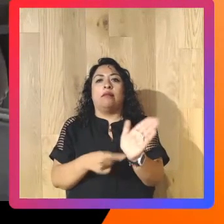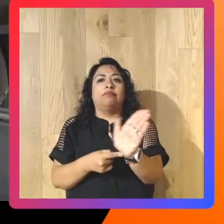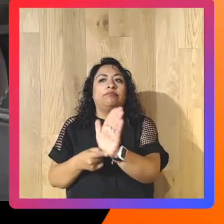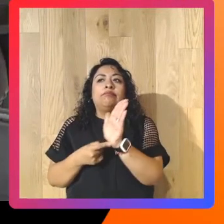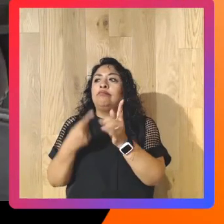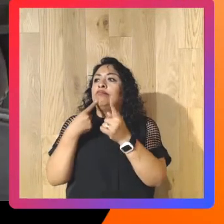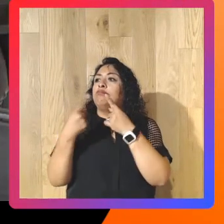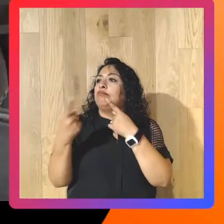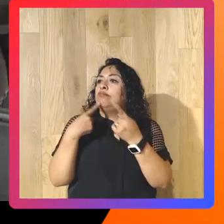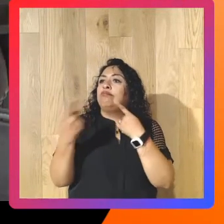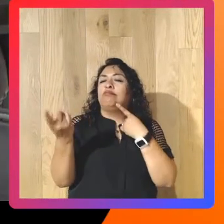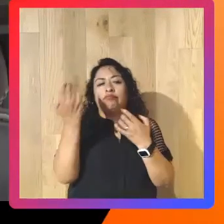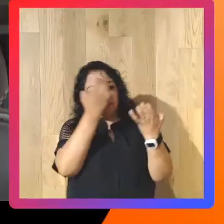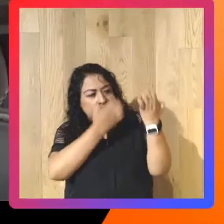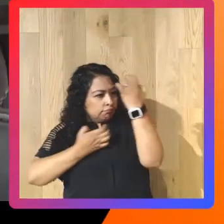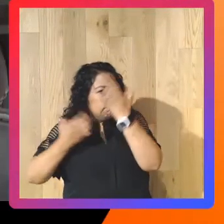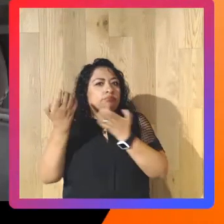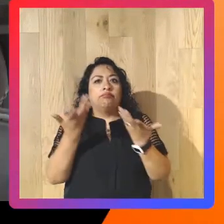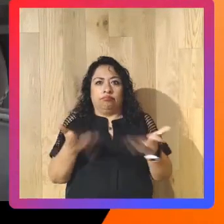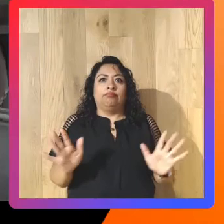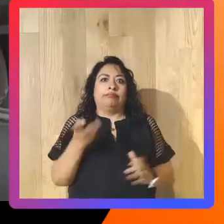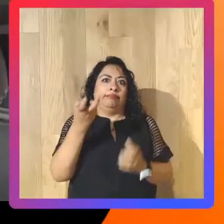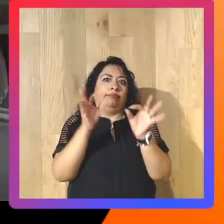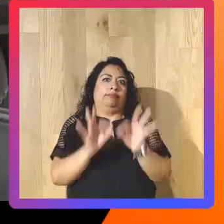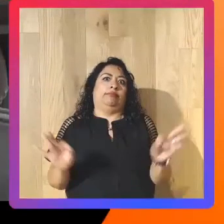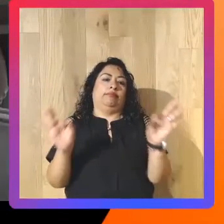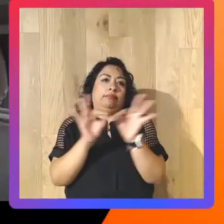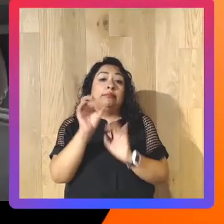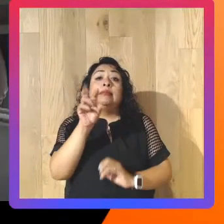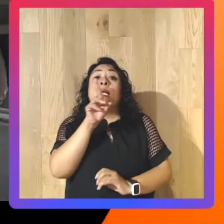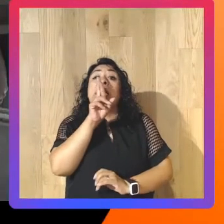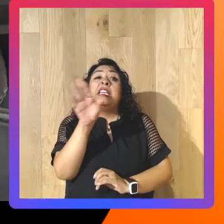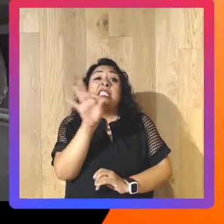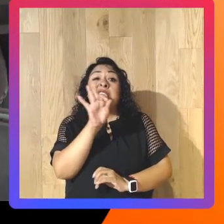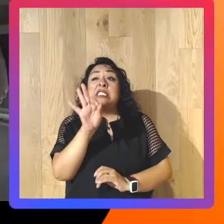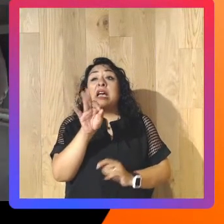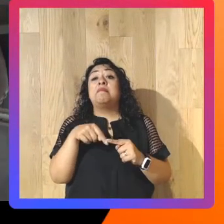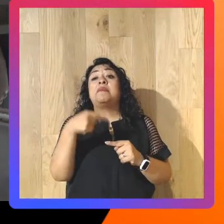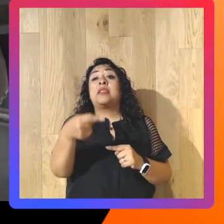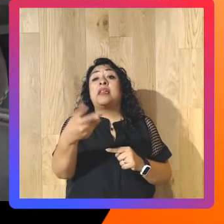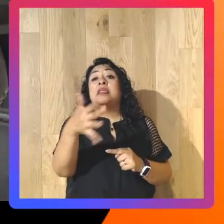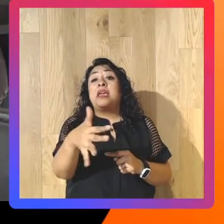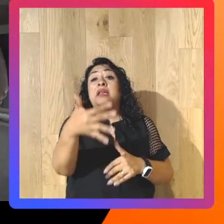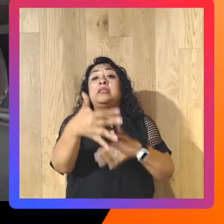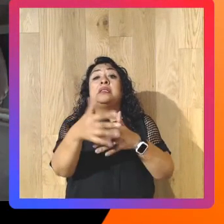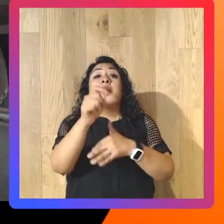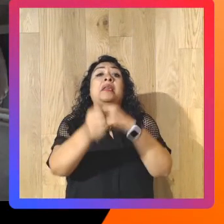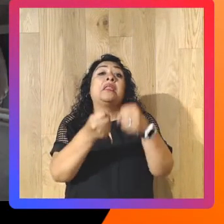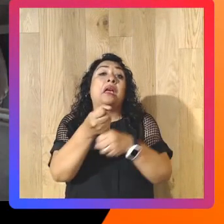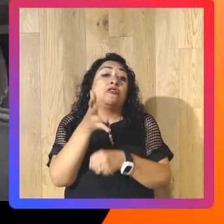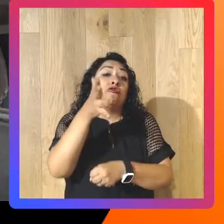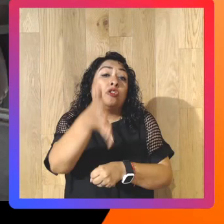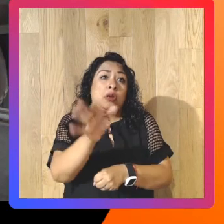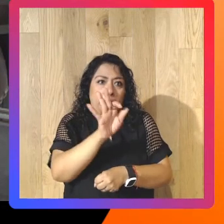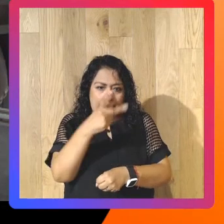estamos discutiendo y que lo estamos analizando y que el resultado a lo mejor lo vemos en 10 o 15 o 20 años, pero